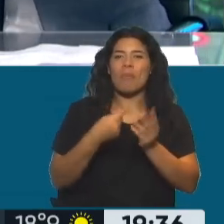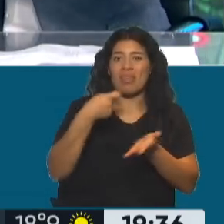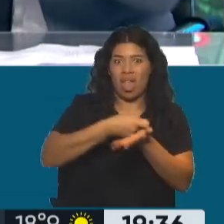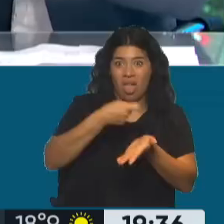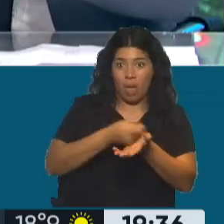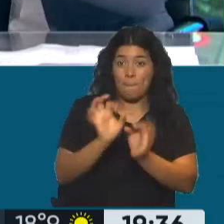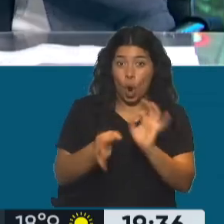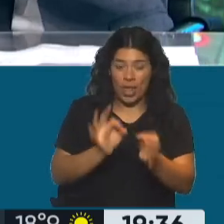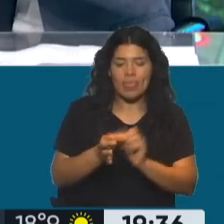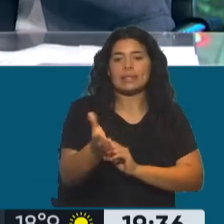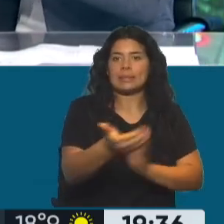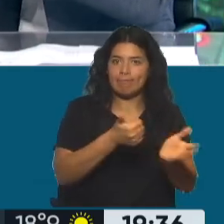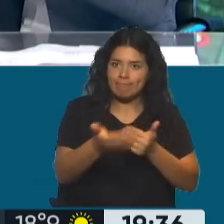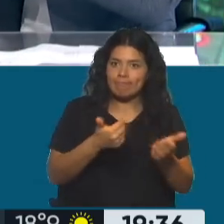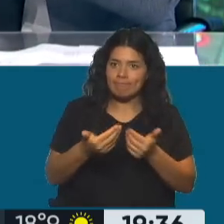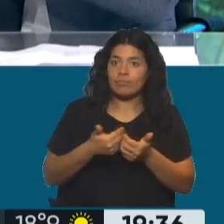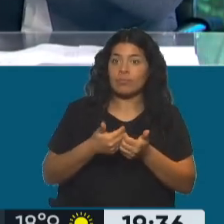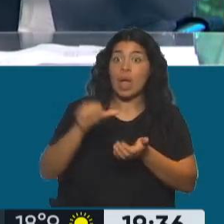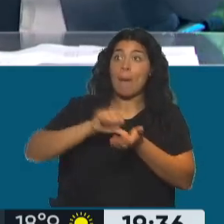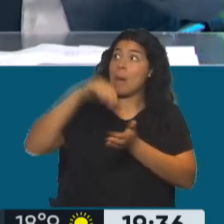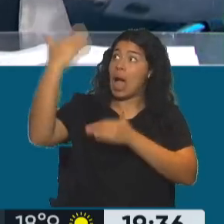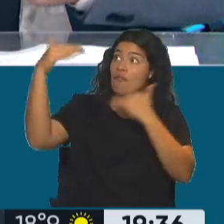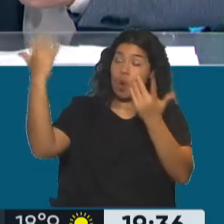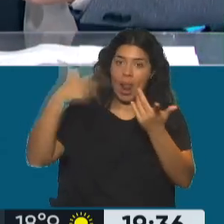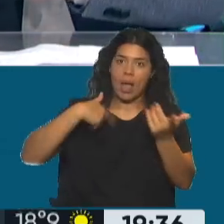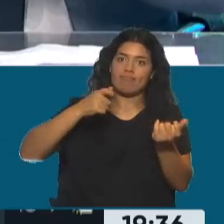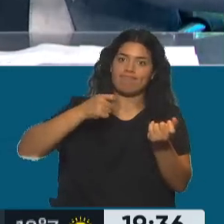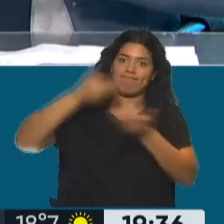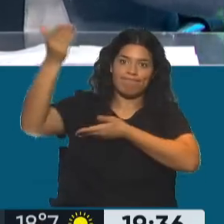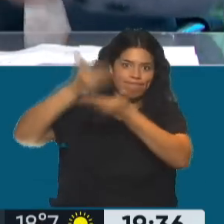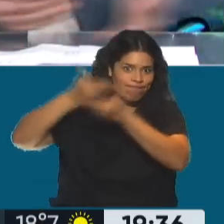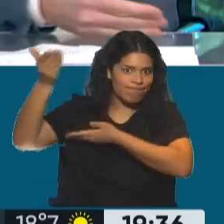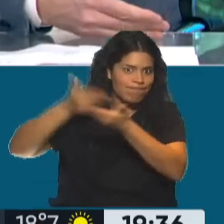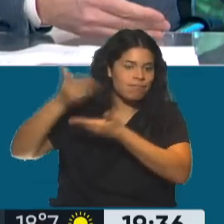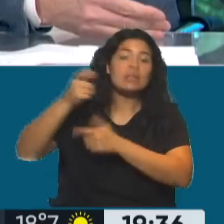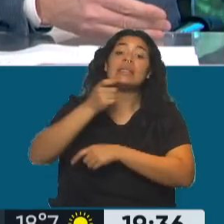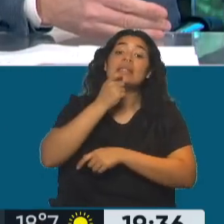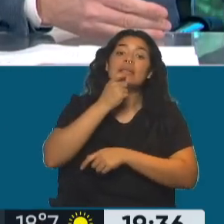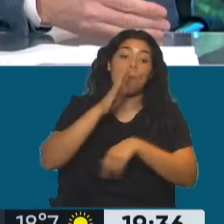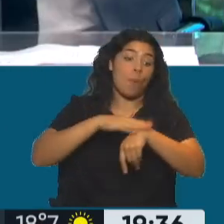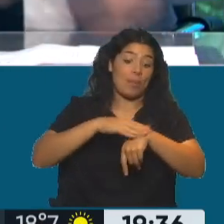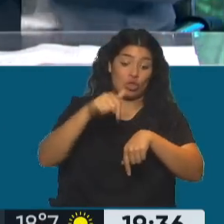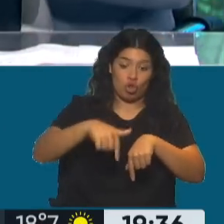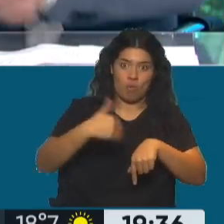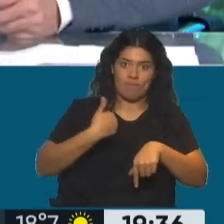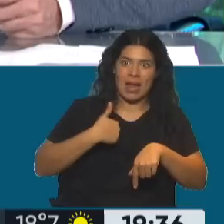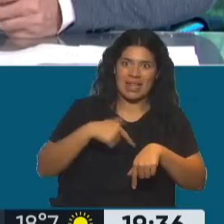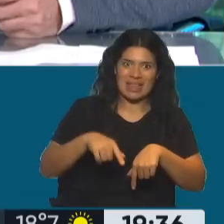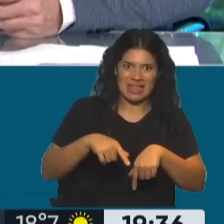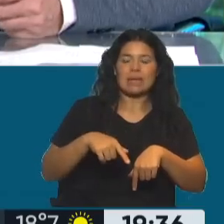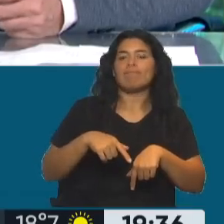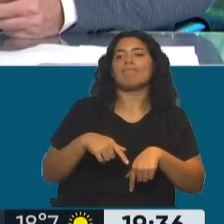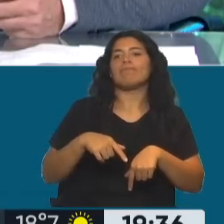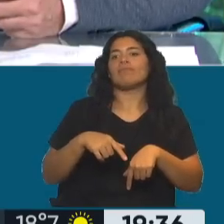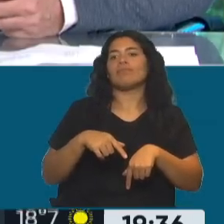un banco extranjero, y entonces cuando nosotros necesitemos guita, por ejemplo, si alguno que tiene depósitos en dólares quiere ir a buscarlo, le vamos a